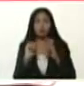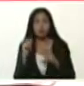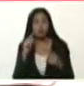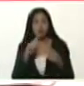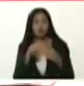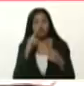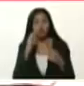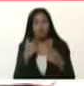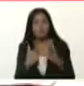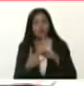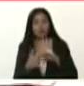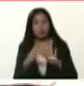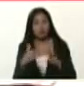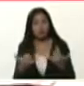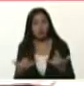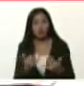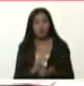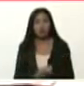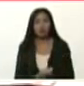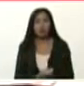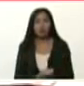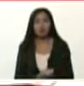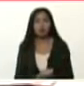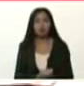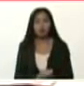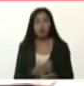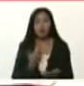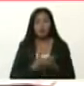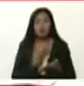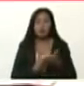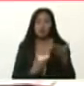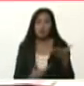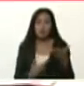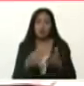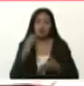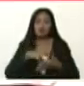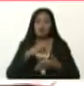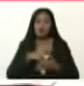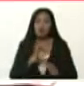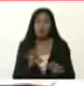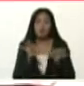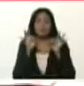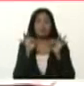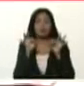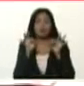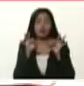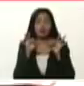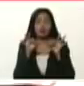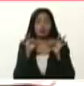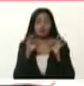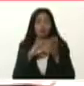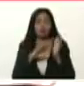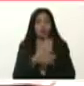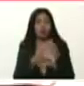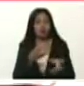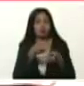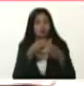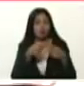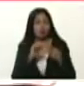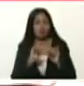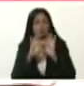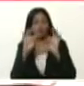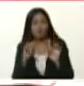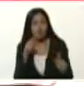cuenta que me presenta. Se propone la creación de un fondo especial para la adquisición de materia